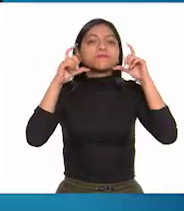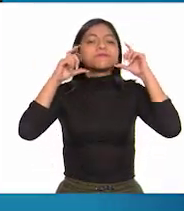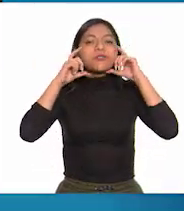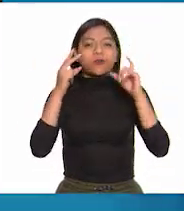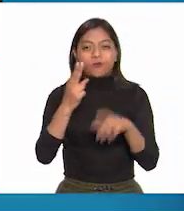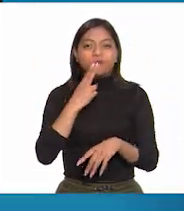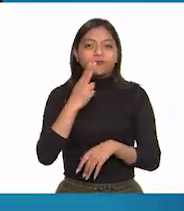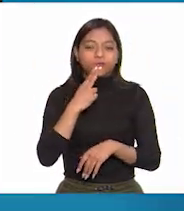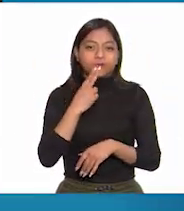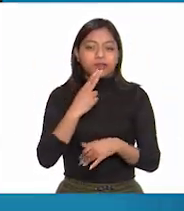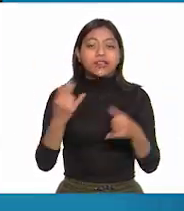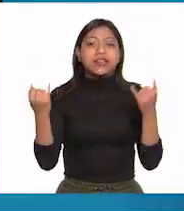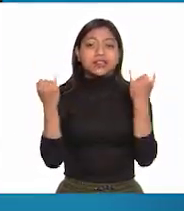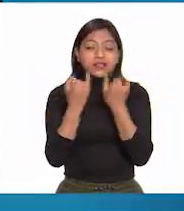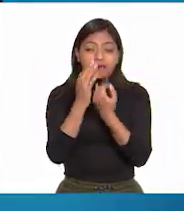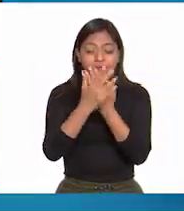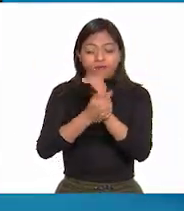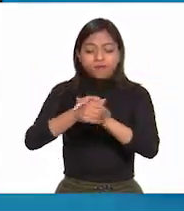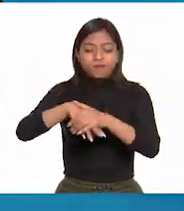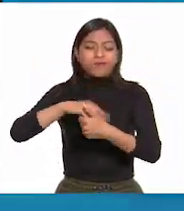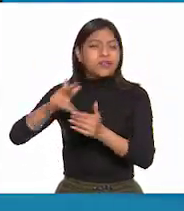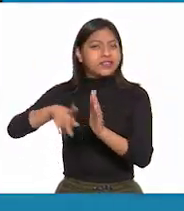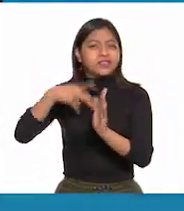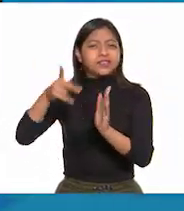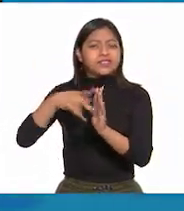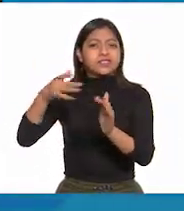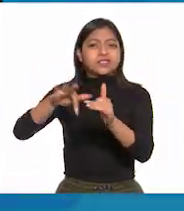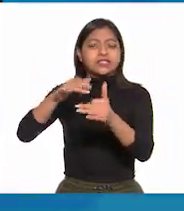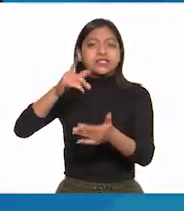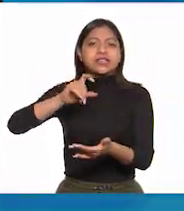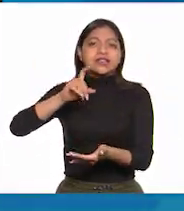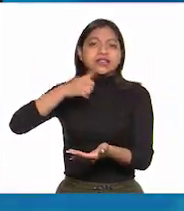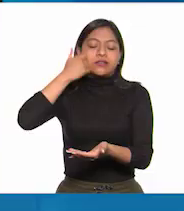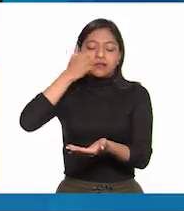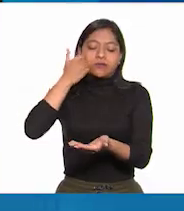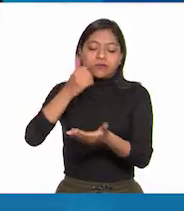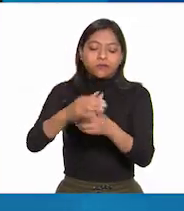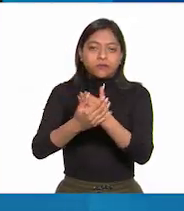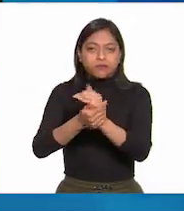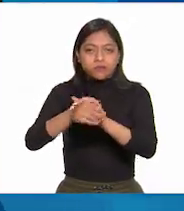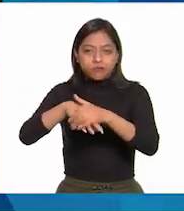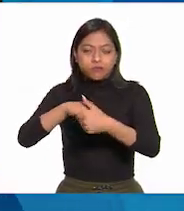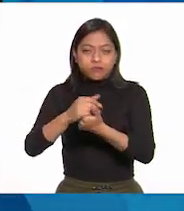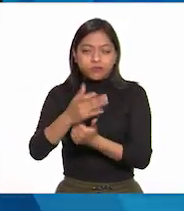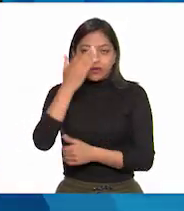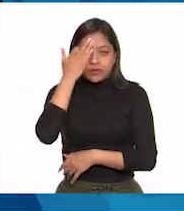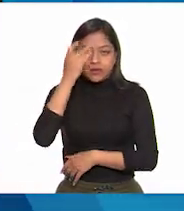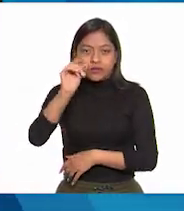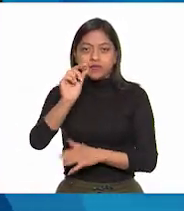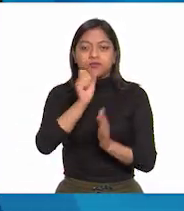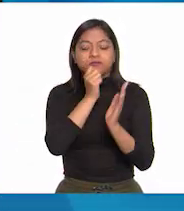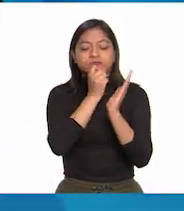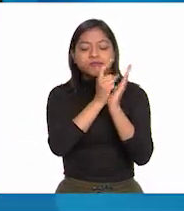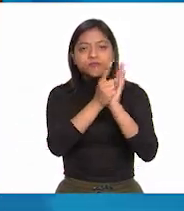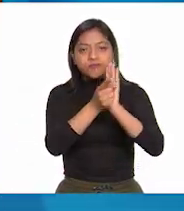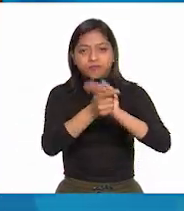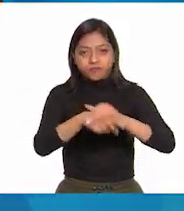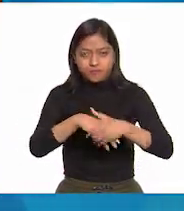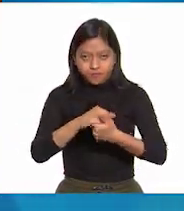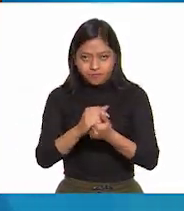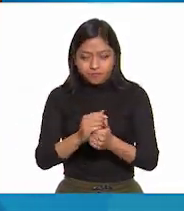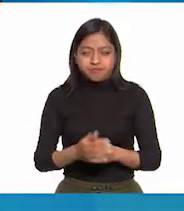cubrebocas. Lava tus manos frecuentemente con agua y con jabón por lo menos durante 20 segundos.